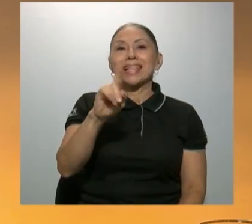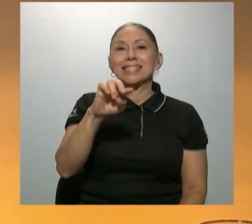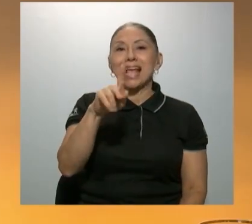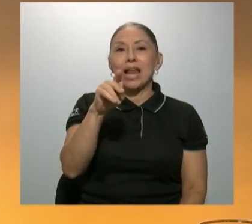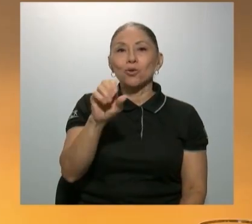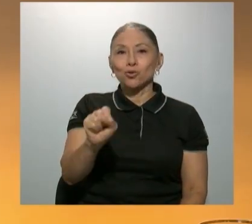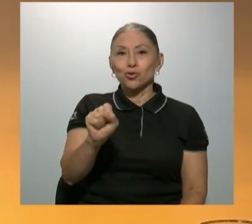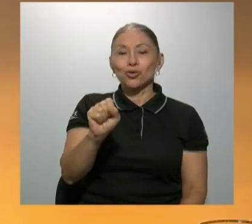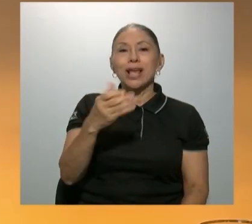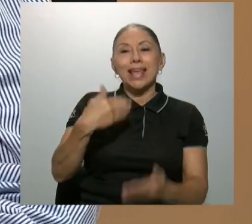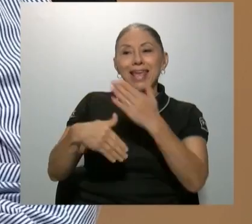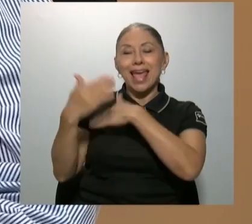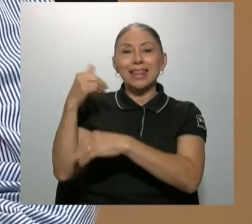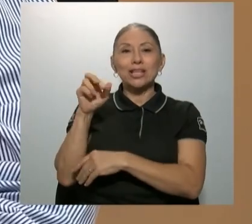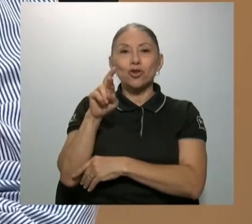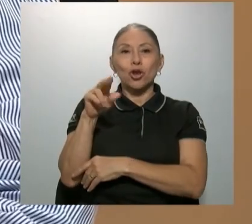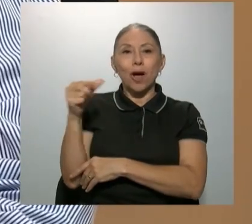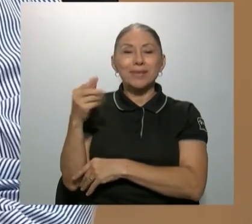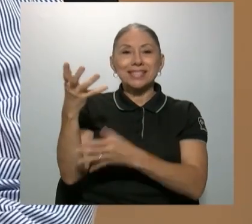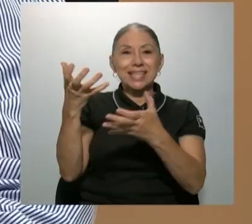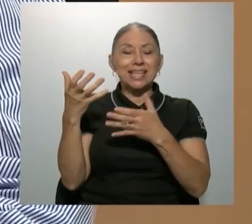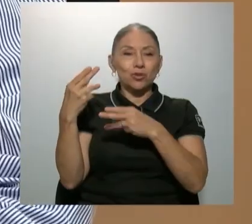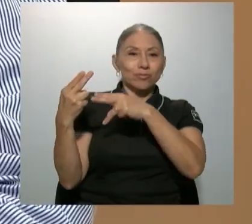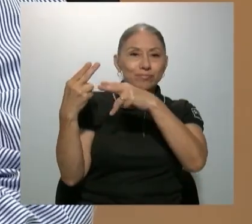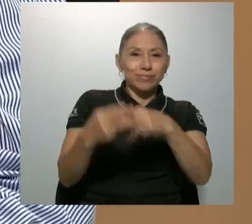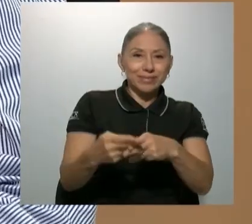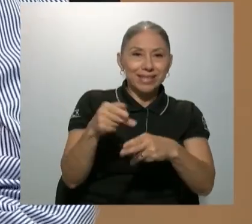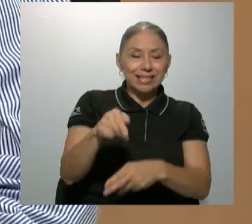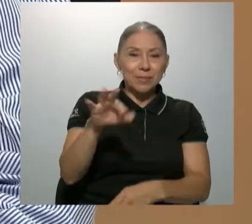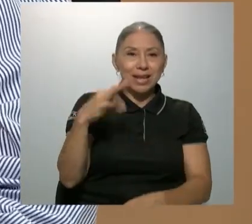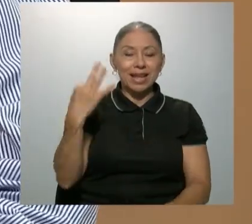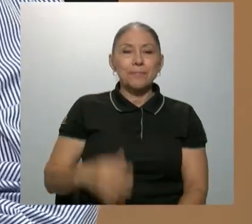Eduardo. Mire, yo a Rodrigo